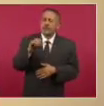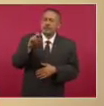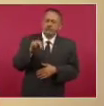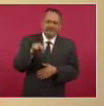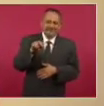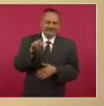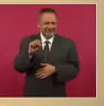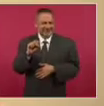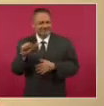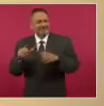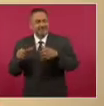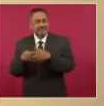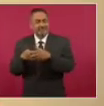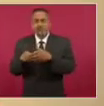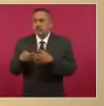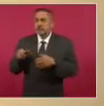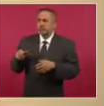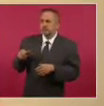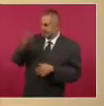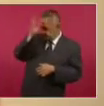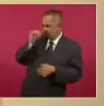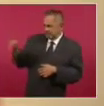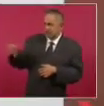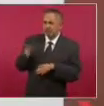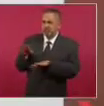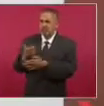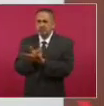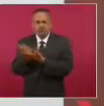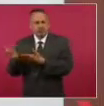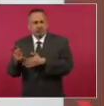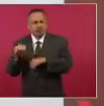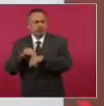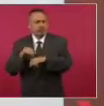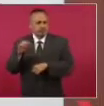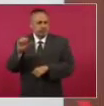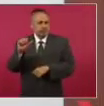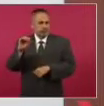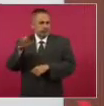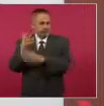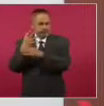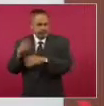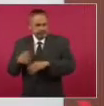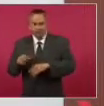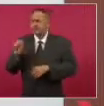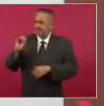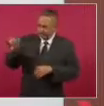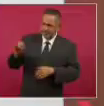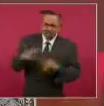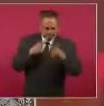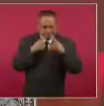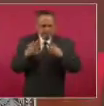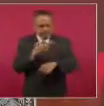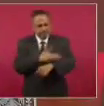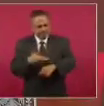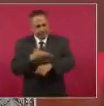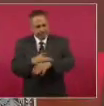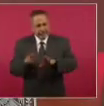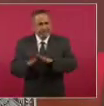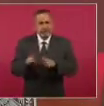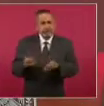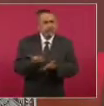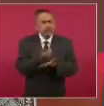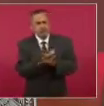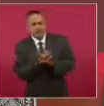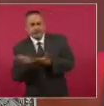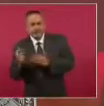del presidente López Obrador, inició la ruta hacia la recuperación del salario mínimo en México,